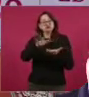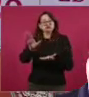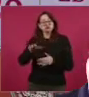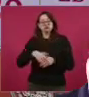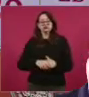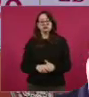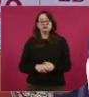Hace poco